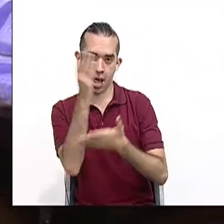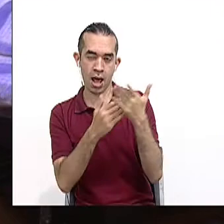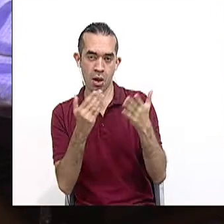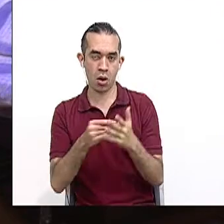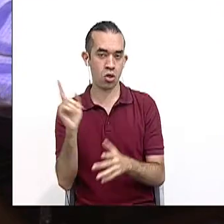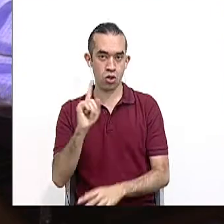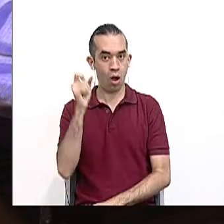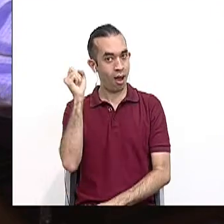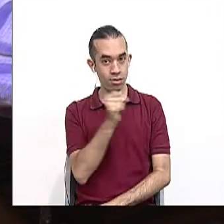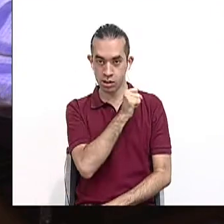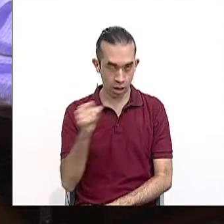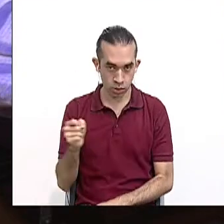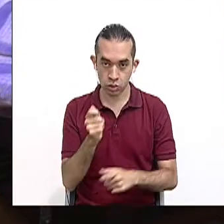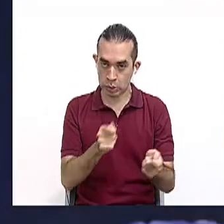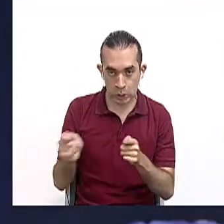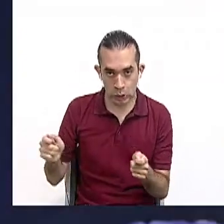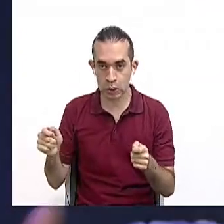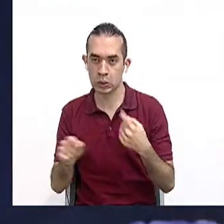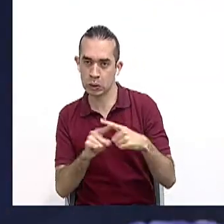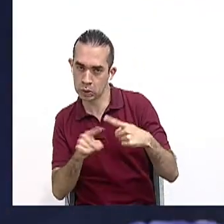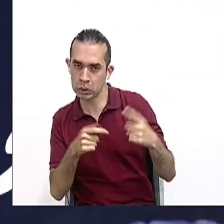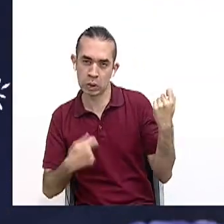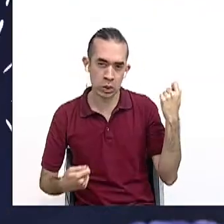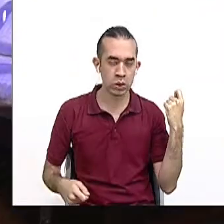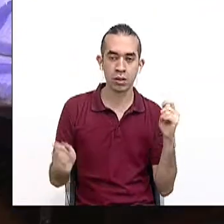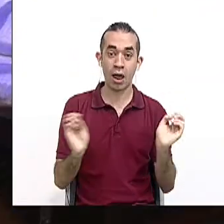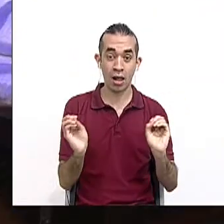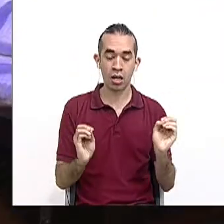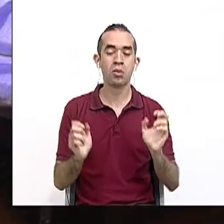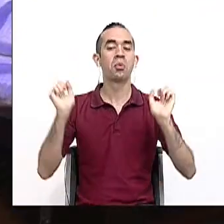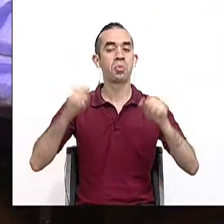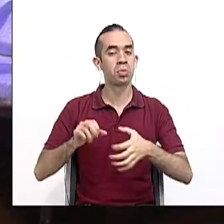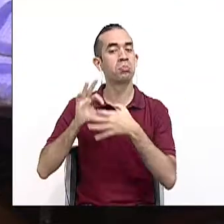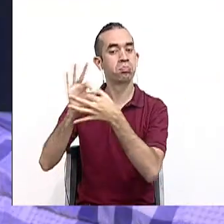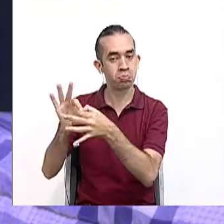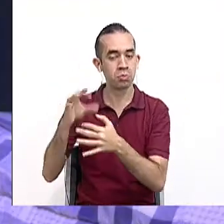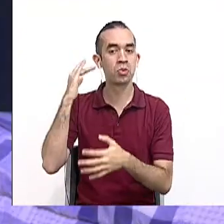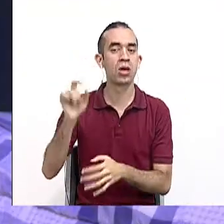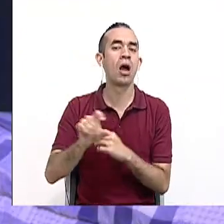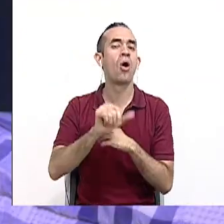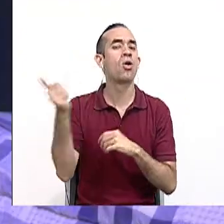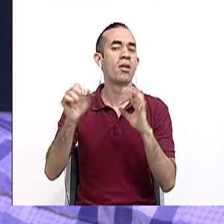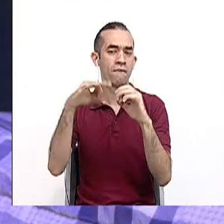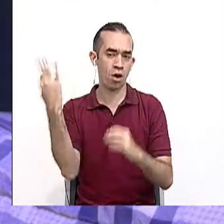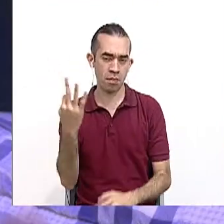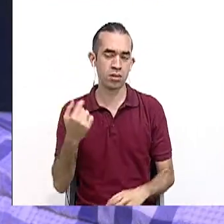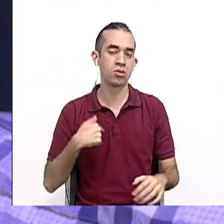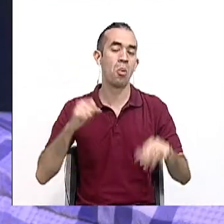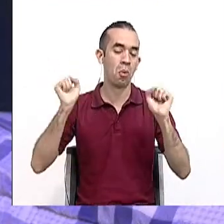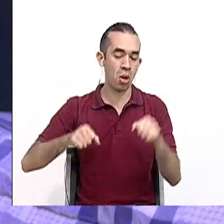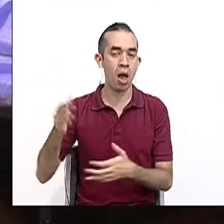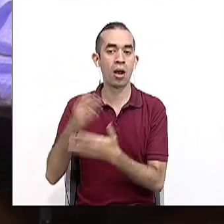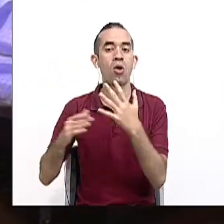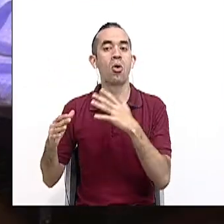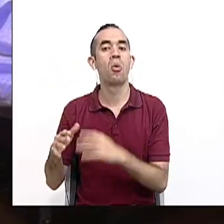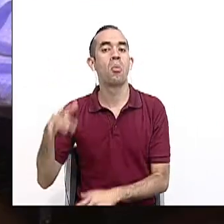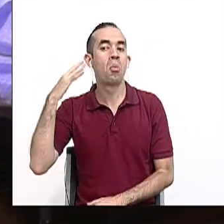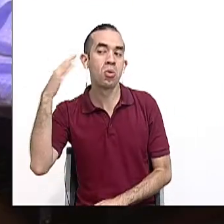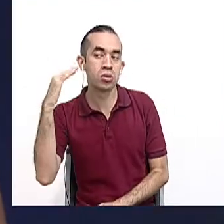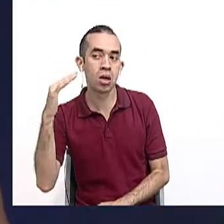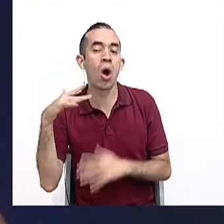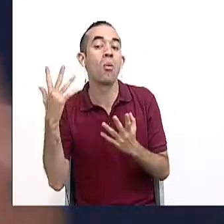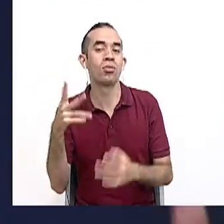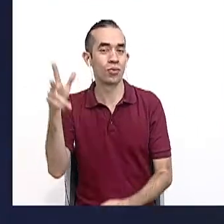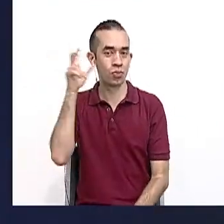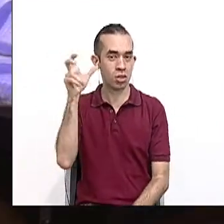instrumento, igual nos podemos involucrar con la música de otras maneras? Es que lo increíble de esto es que yo puedo participar de una actuación musical con solo